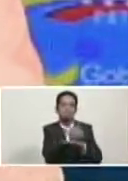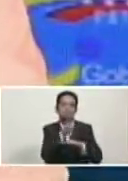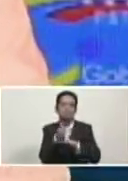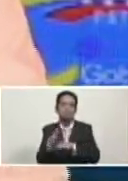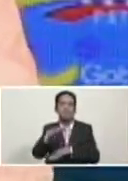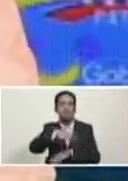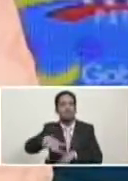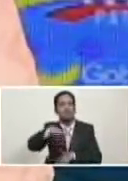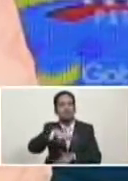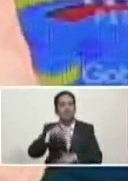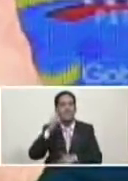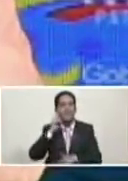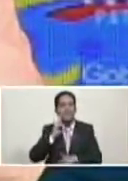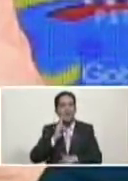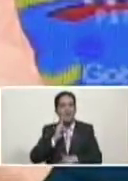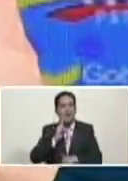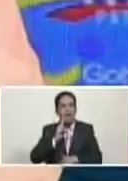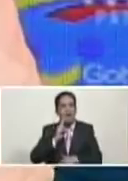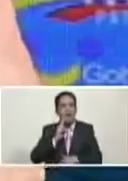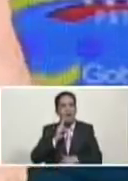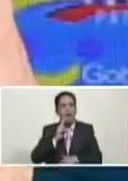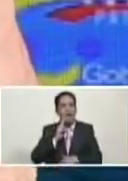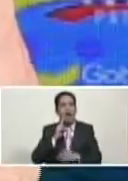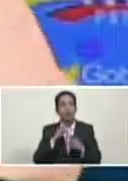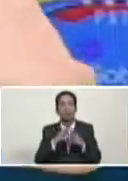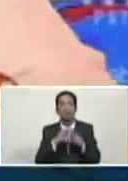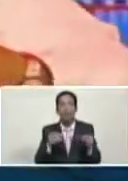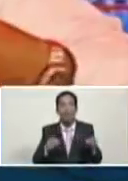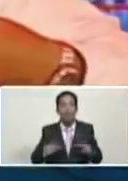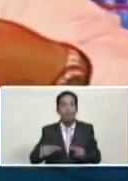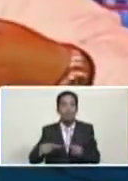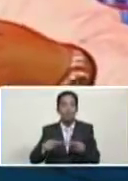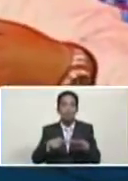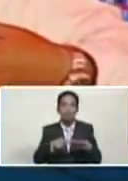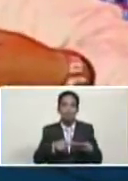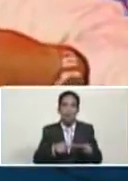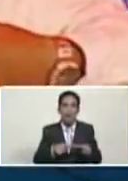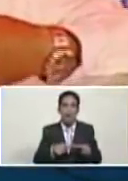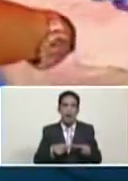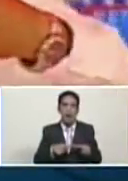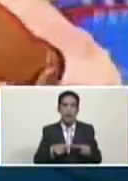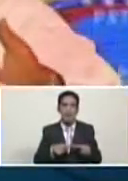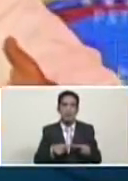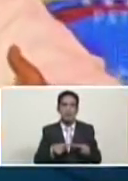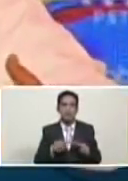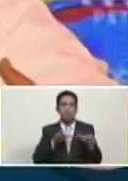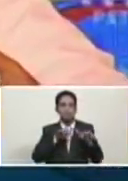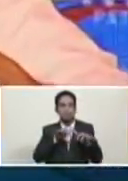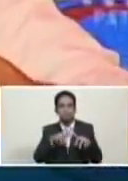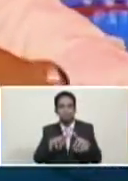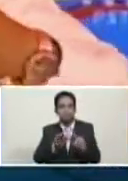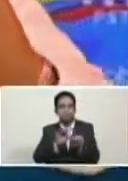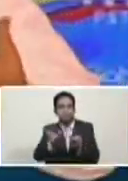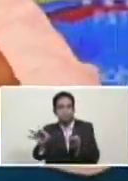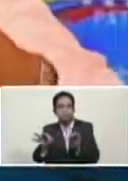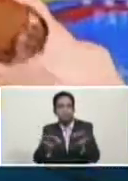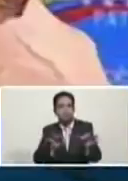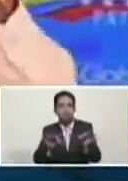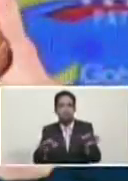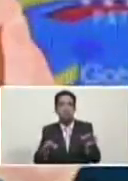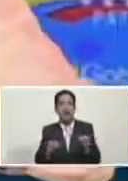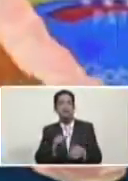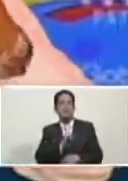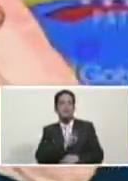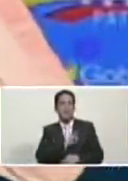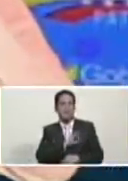plazas, a todos los espacios, desborde la vida nacional con nuestra identidad,